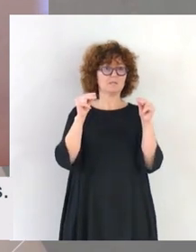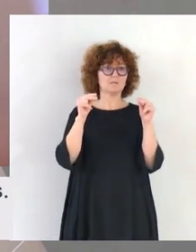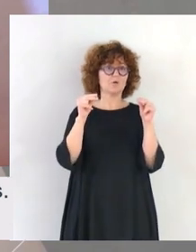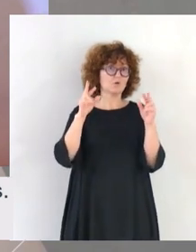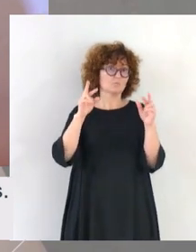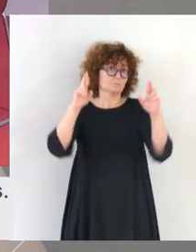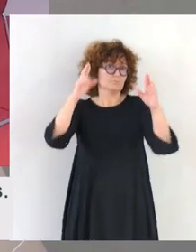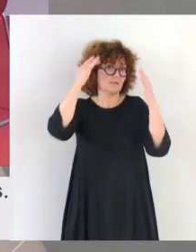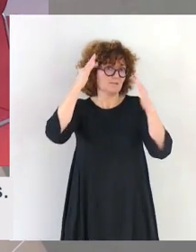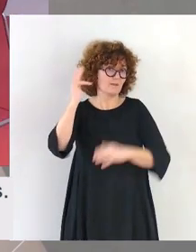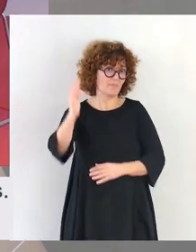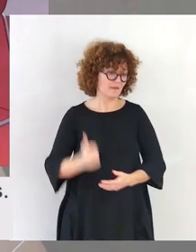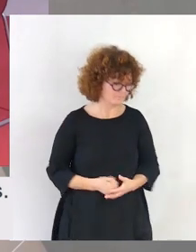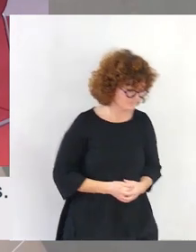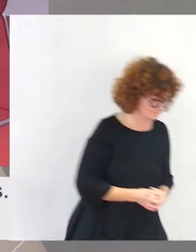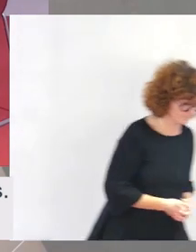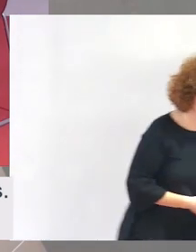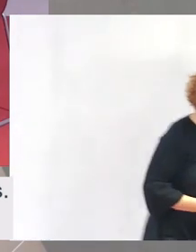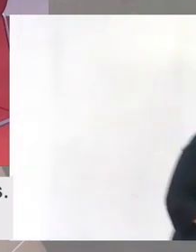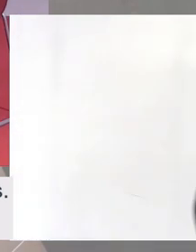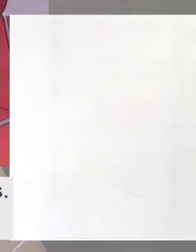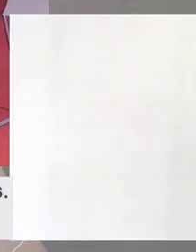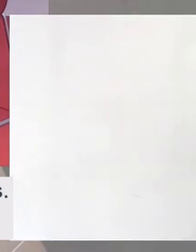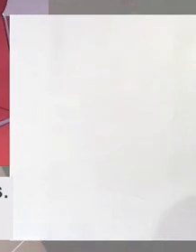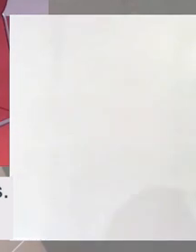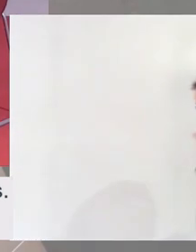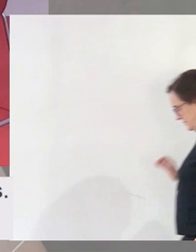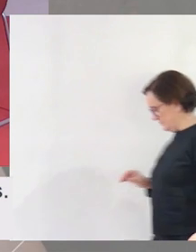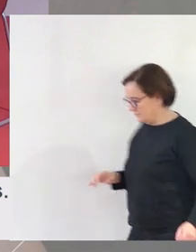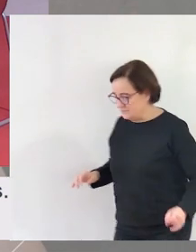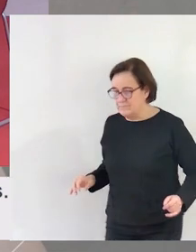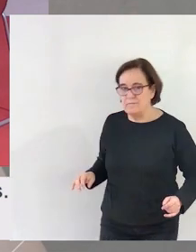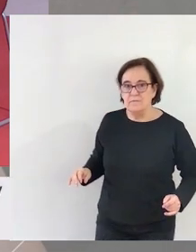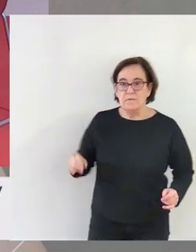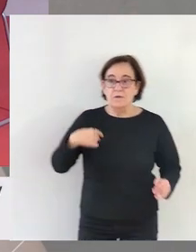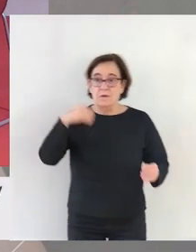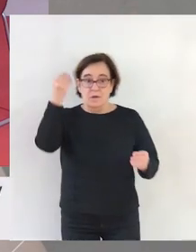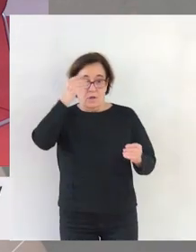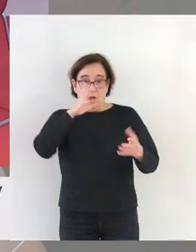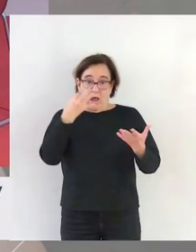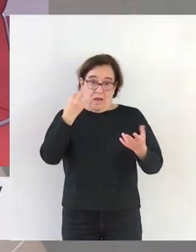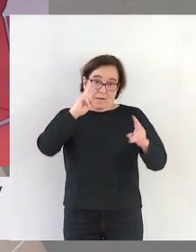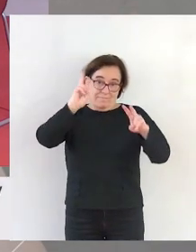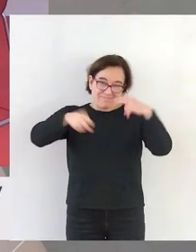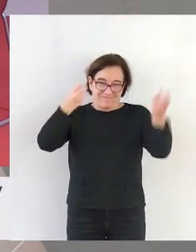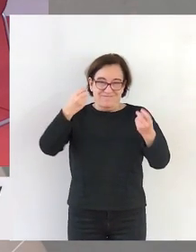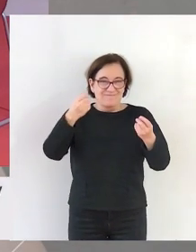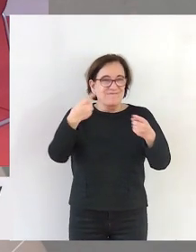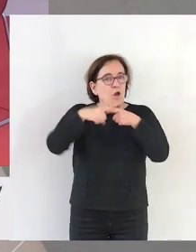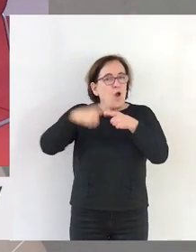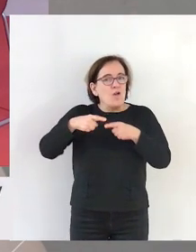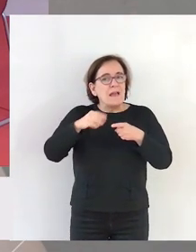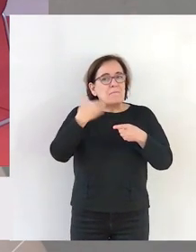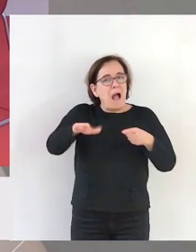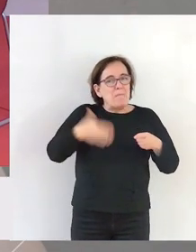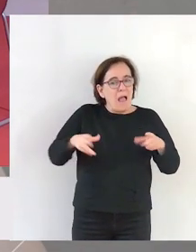Esperanza yo creo que nos da la oportunidad de repensar todas aquellas cuestiones de nuestra sociedad que sabemos que no está tan bien porque como